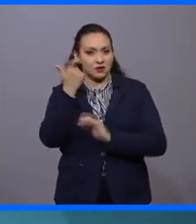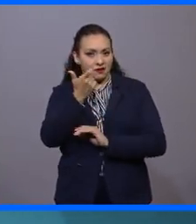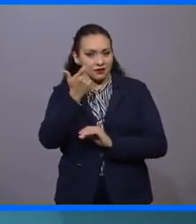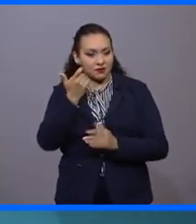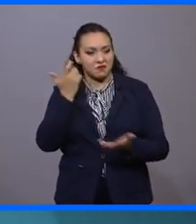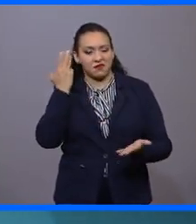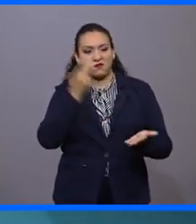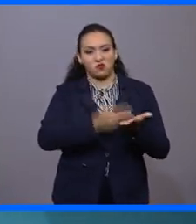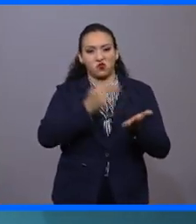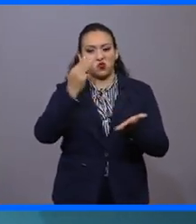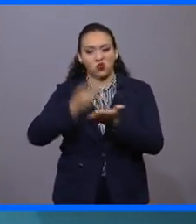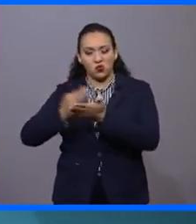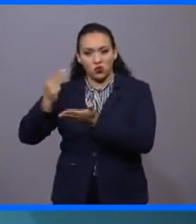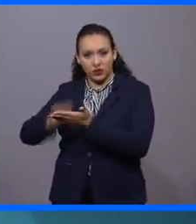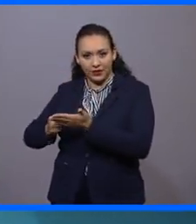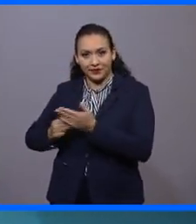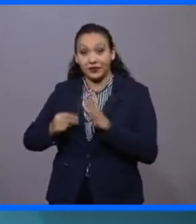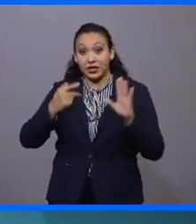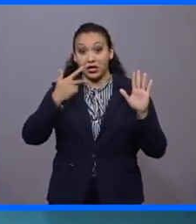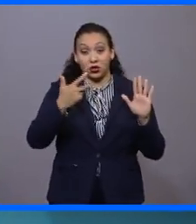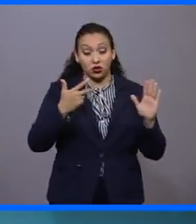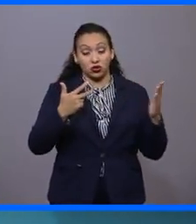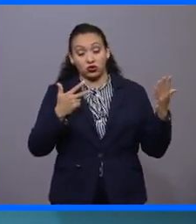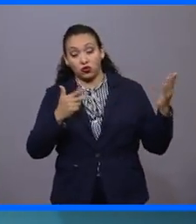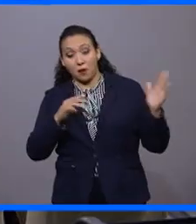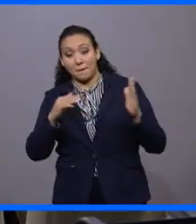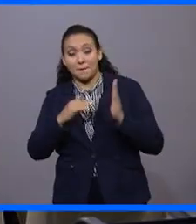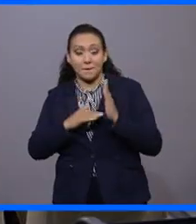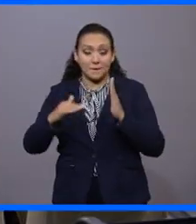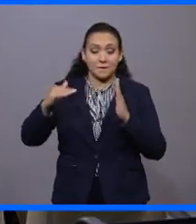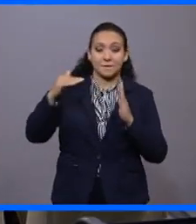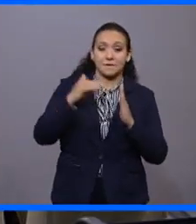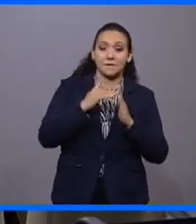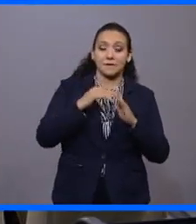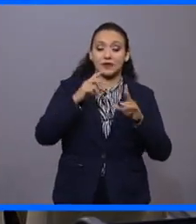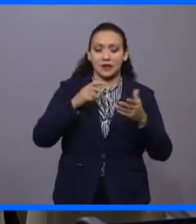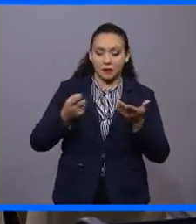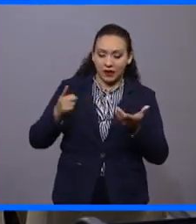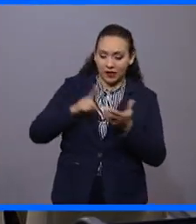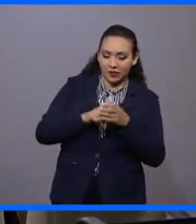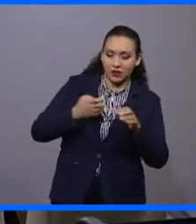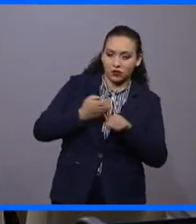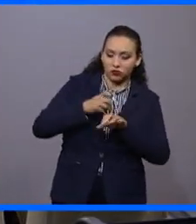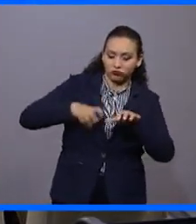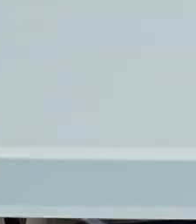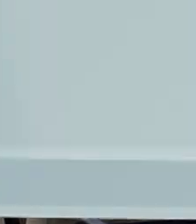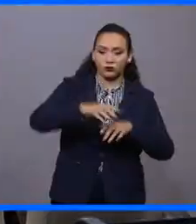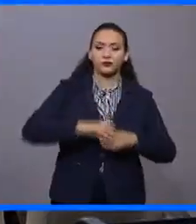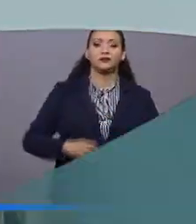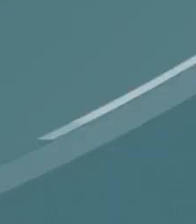pesos a nivel federal y 8 millones en el ámbito local.